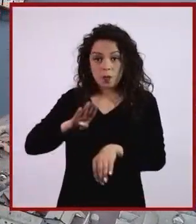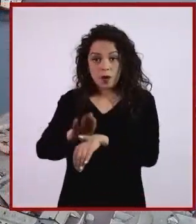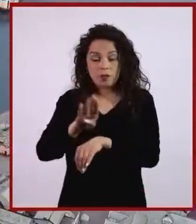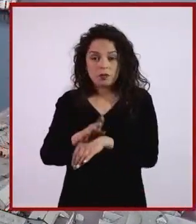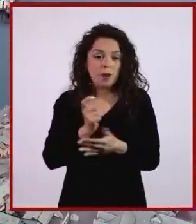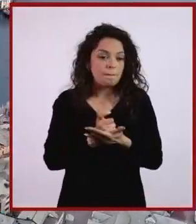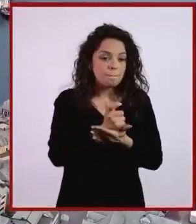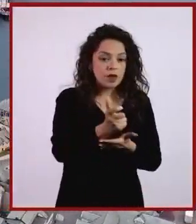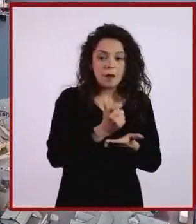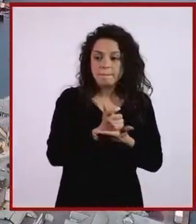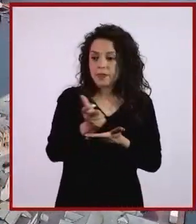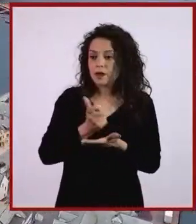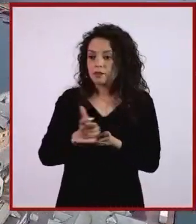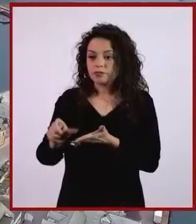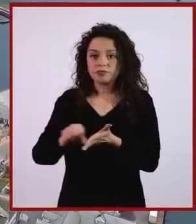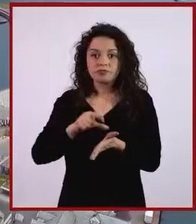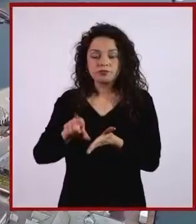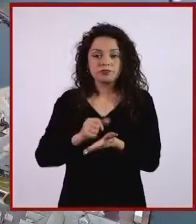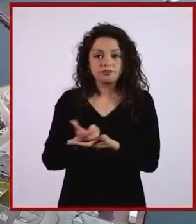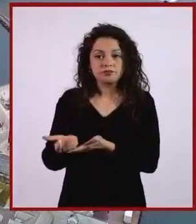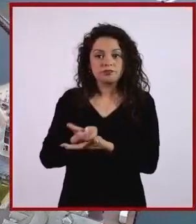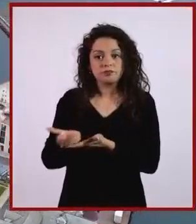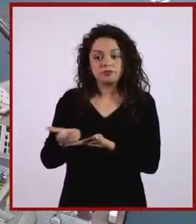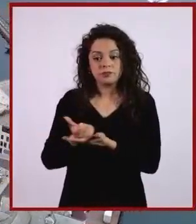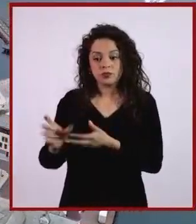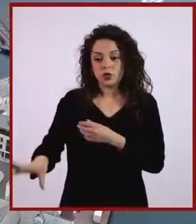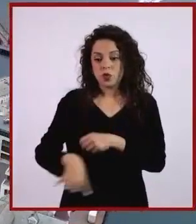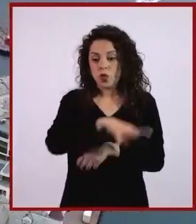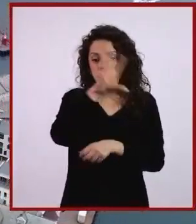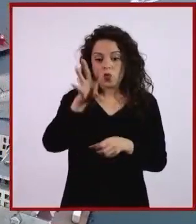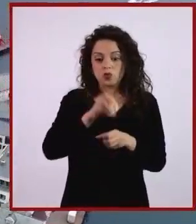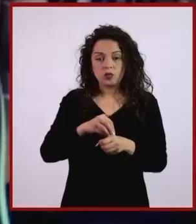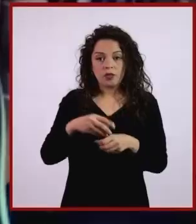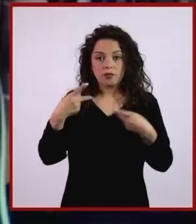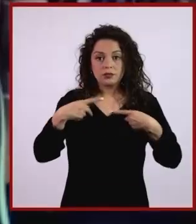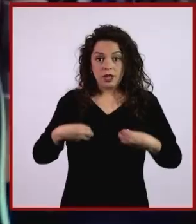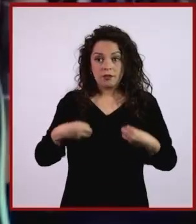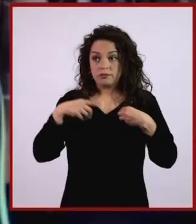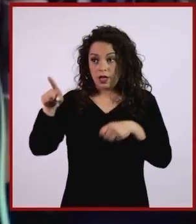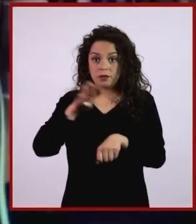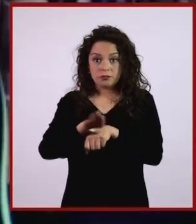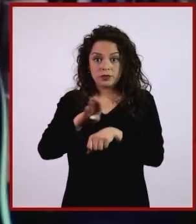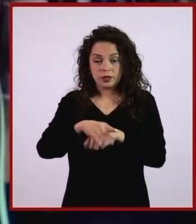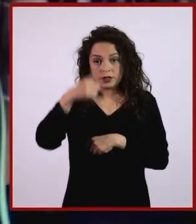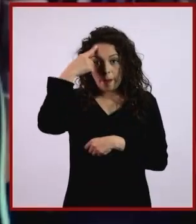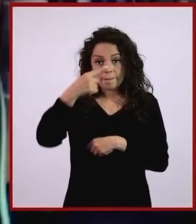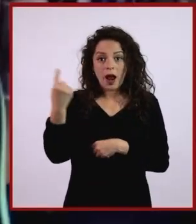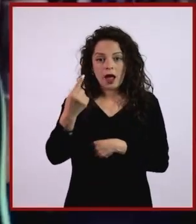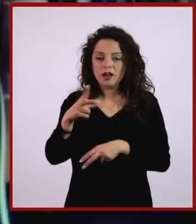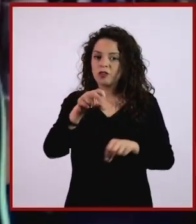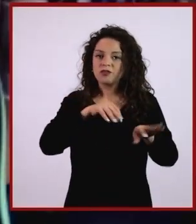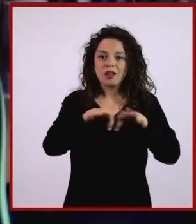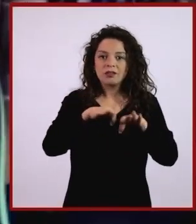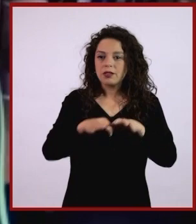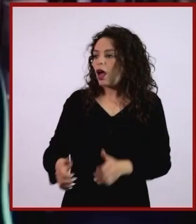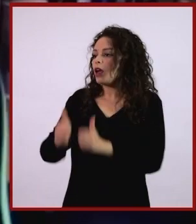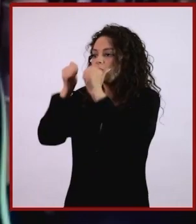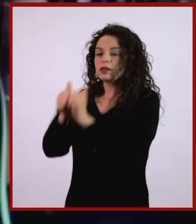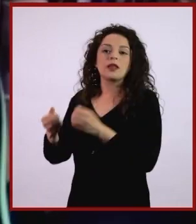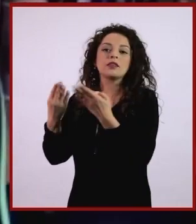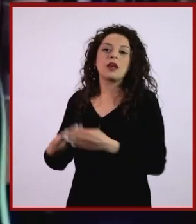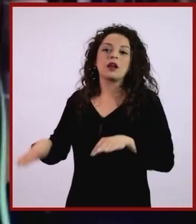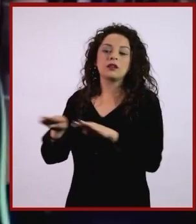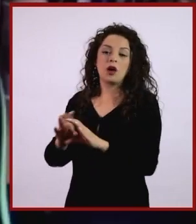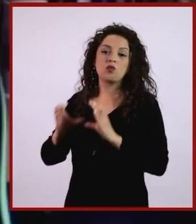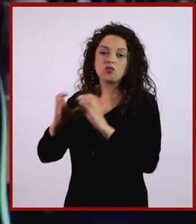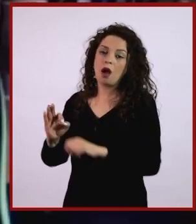gobierno brasileño les está pagando un salario extraordinario a todos los brasileños para que puedan dejar de trabajar y se puedan